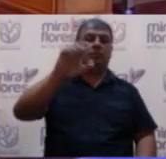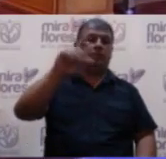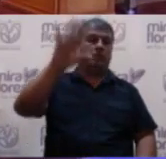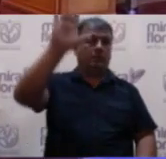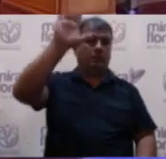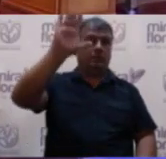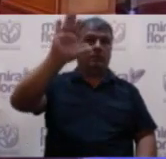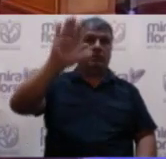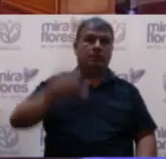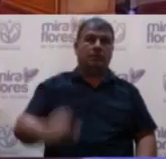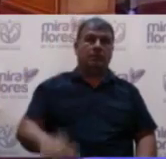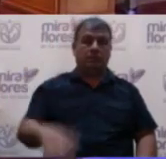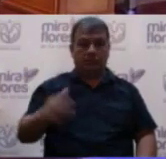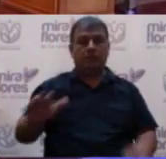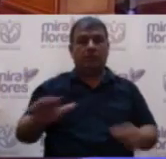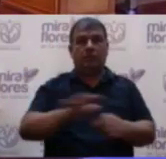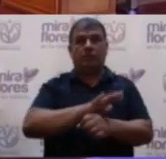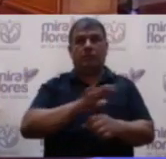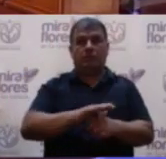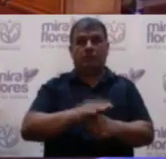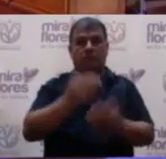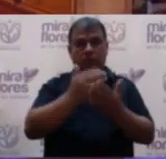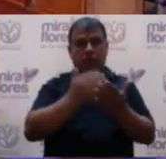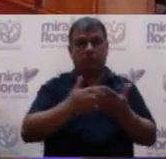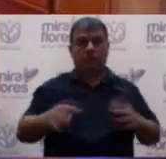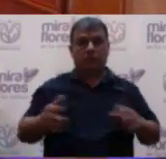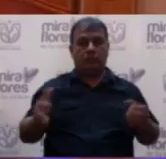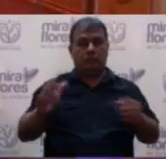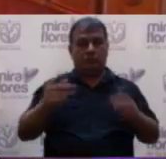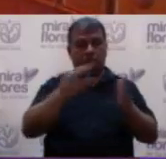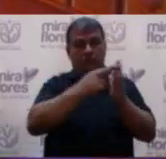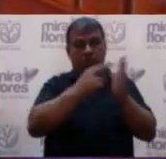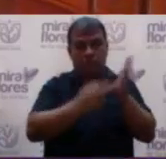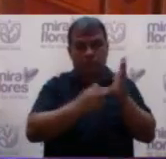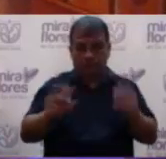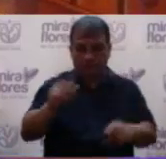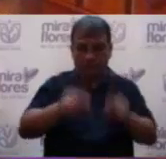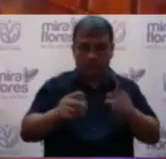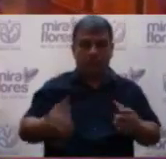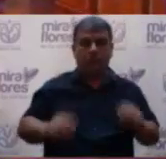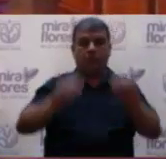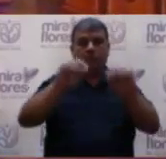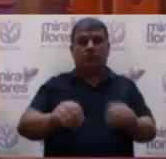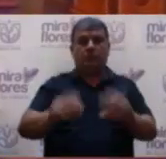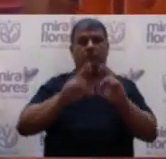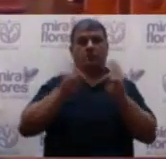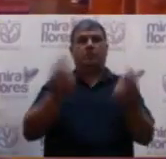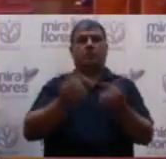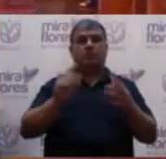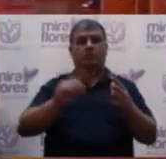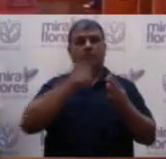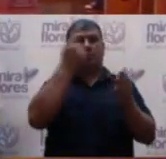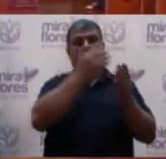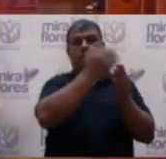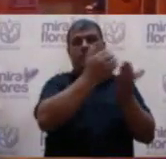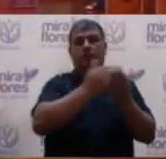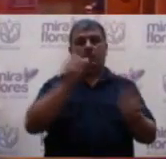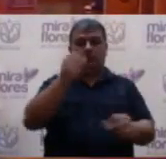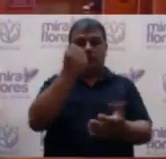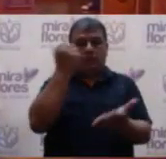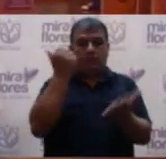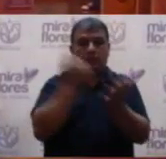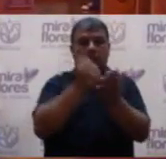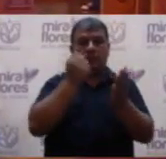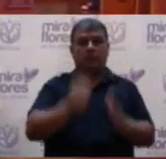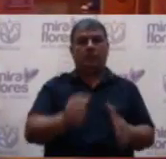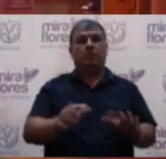Locio. Hay quórum, señor alcalde. Muy bien, con el quórum reglamentario damos por instalada la sesión y vamos al primer punto, que es la aprobación del